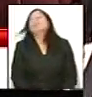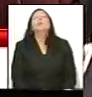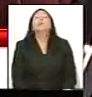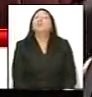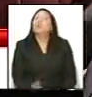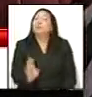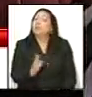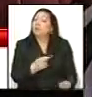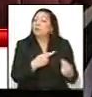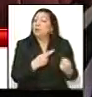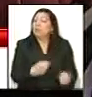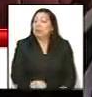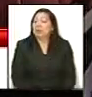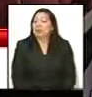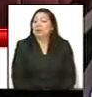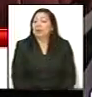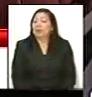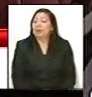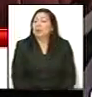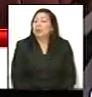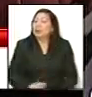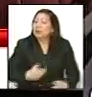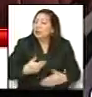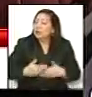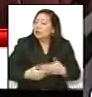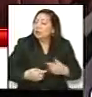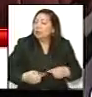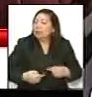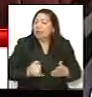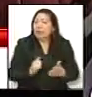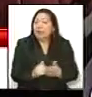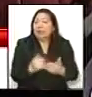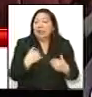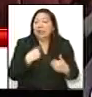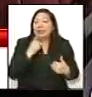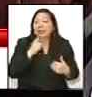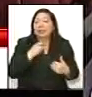no asumamos precipitadamente discusiones